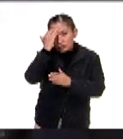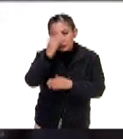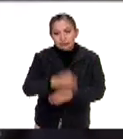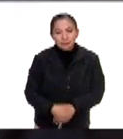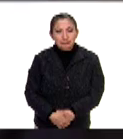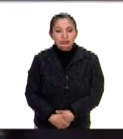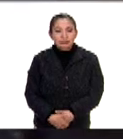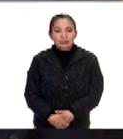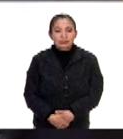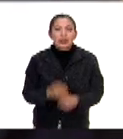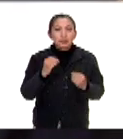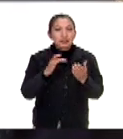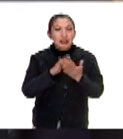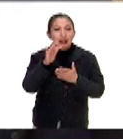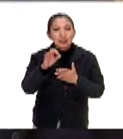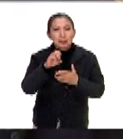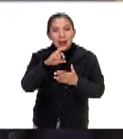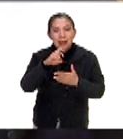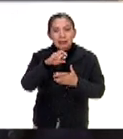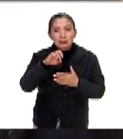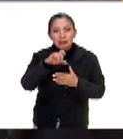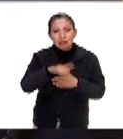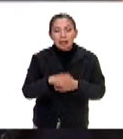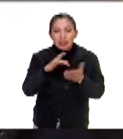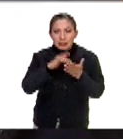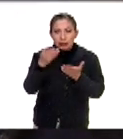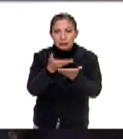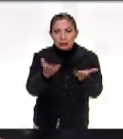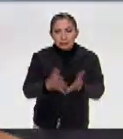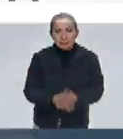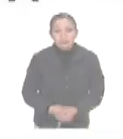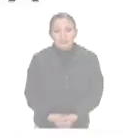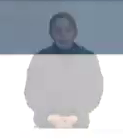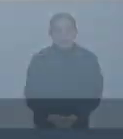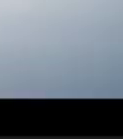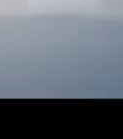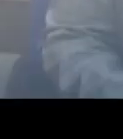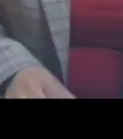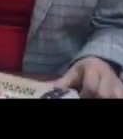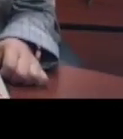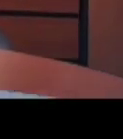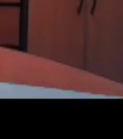ver. Pues muchísimas gracias, Marisol. Al contrario, gracias a ustedes.